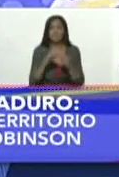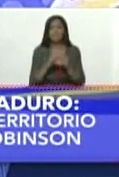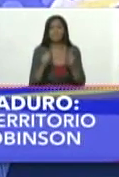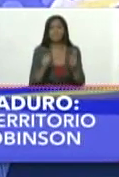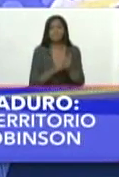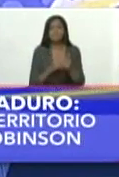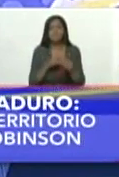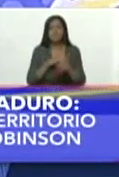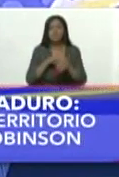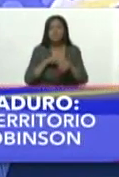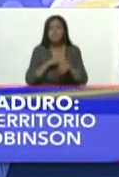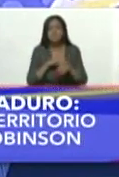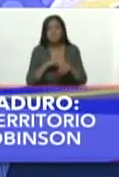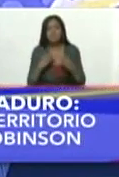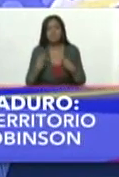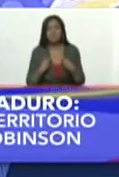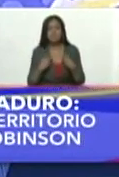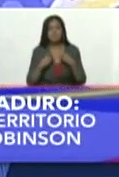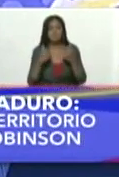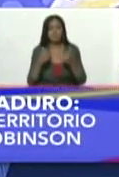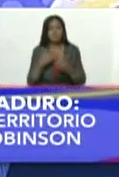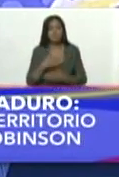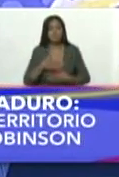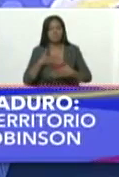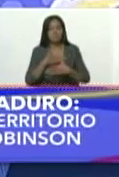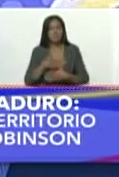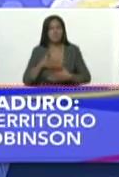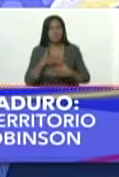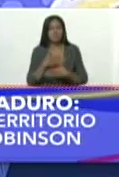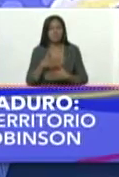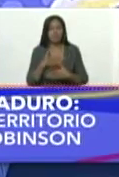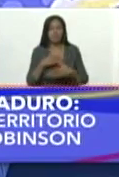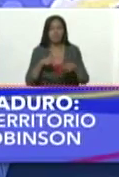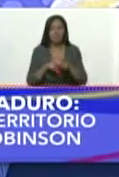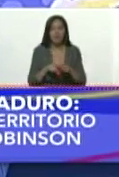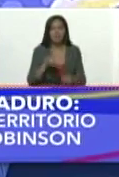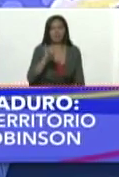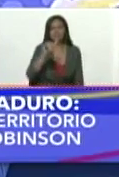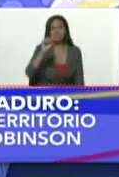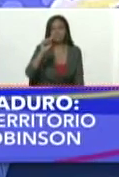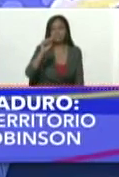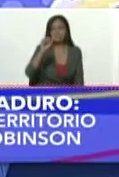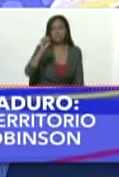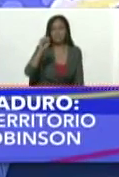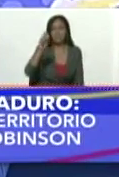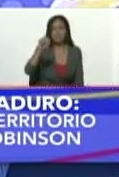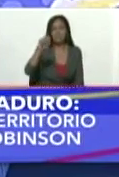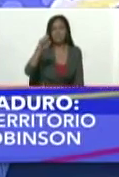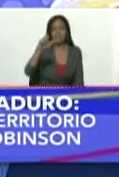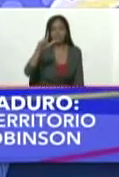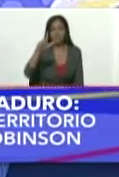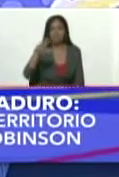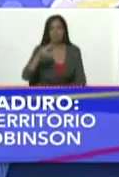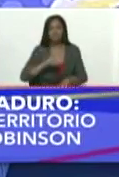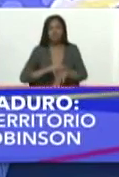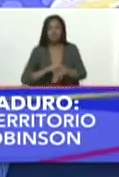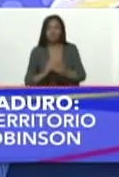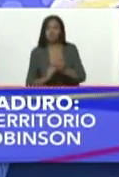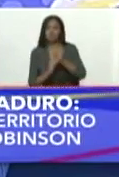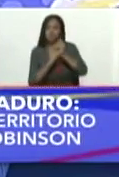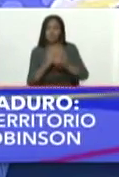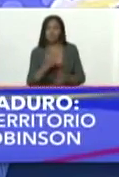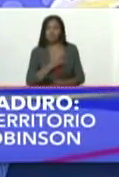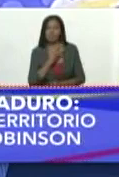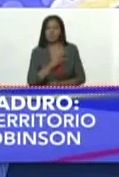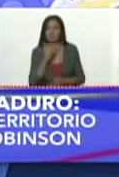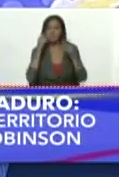bien y el bienestar estudiantil, Yasnedi Guarnieri, junto al doctor Enrique Ramos, rector de la